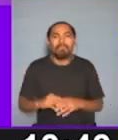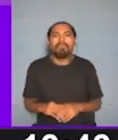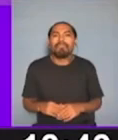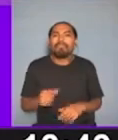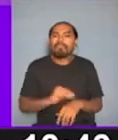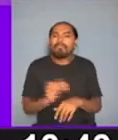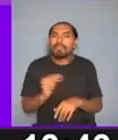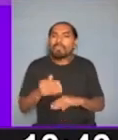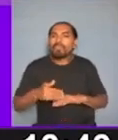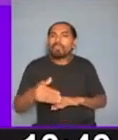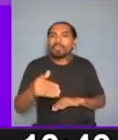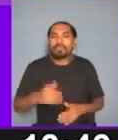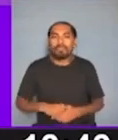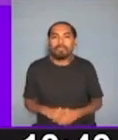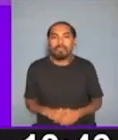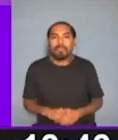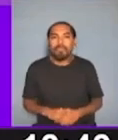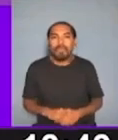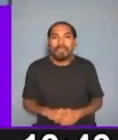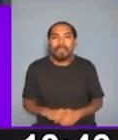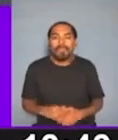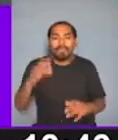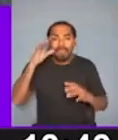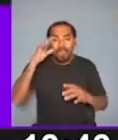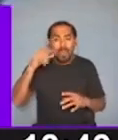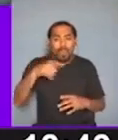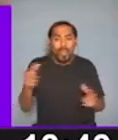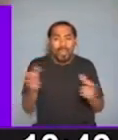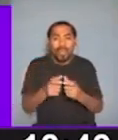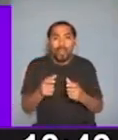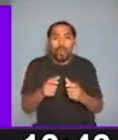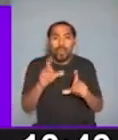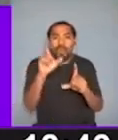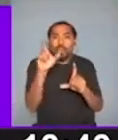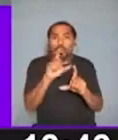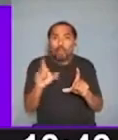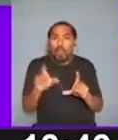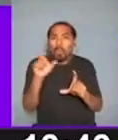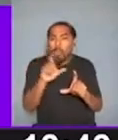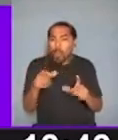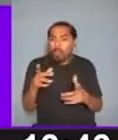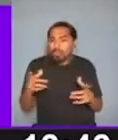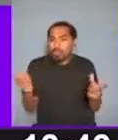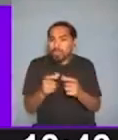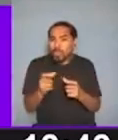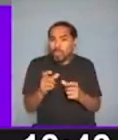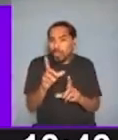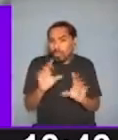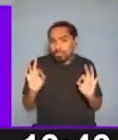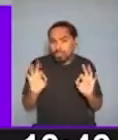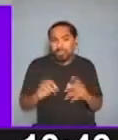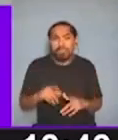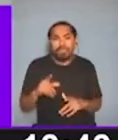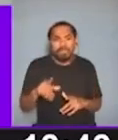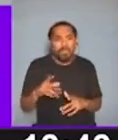llegar a suceder. Recordemos que esto se está haciendo por videoconferencias, están en estos momentos comunicados,